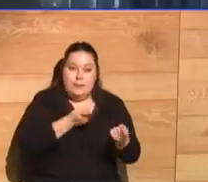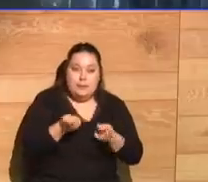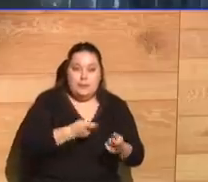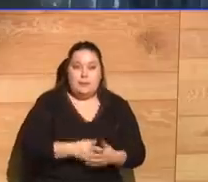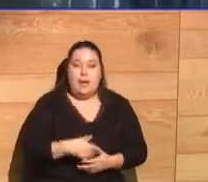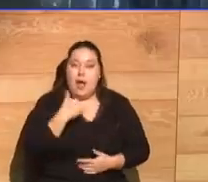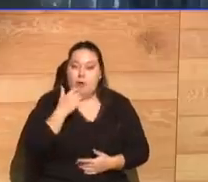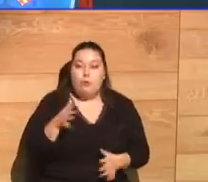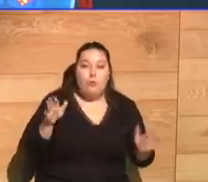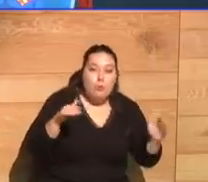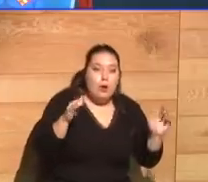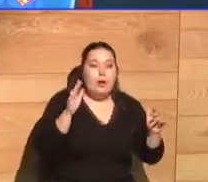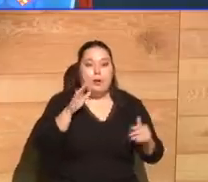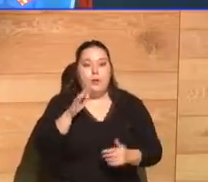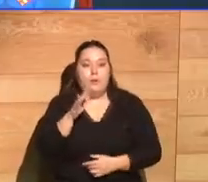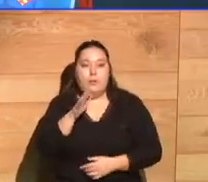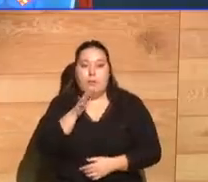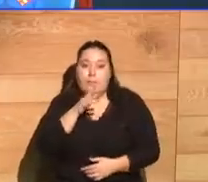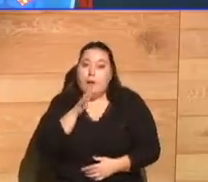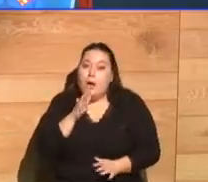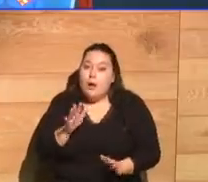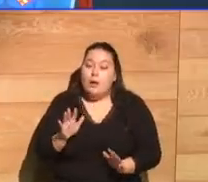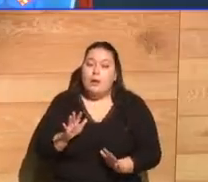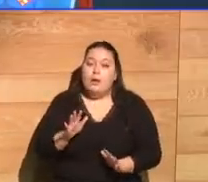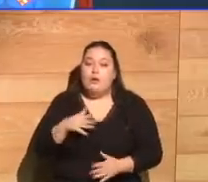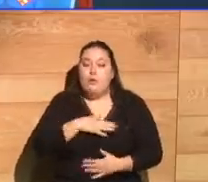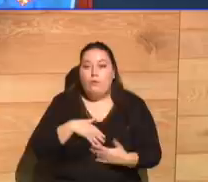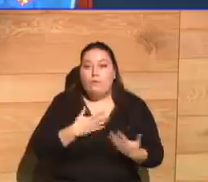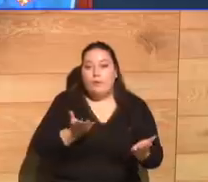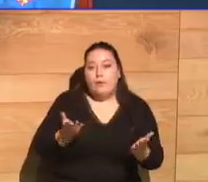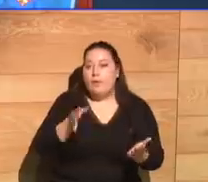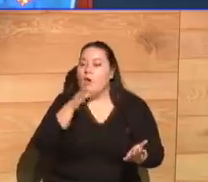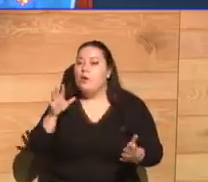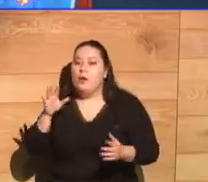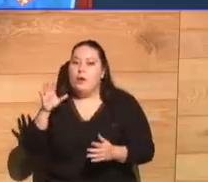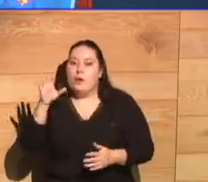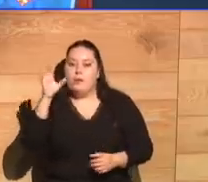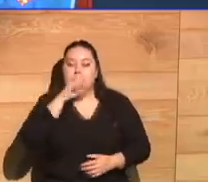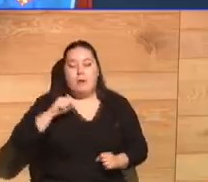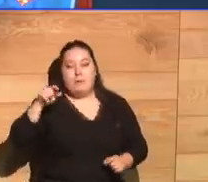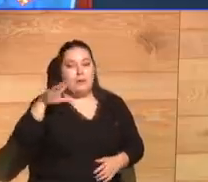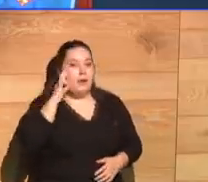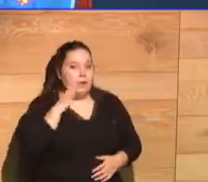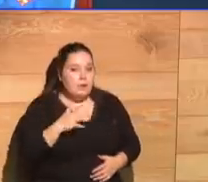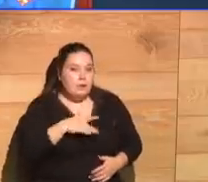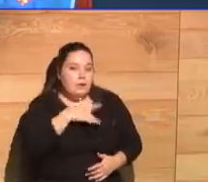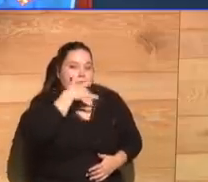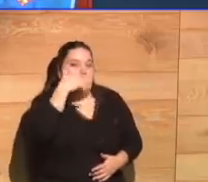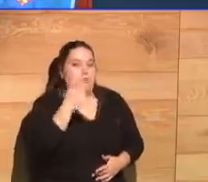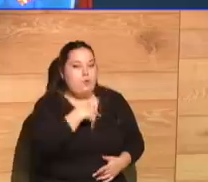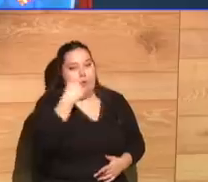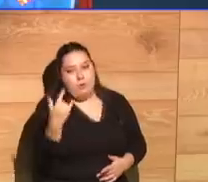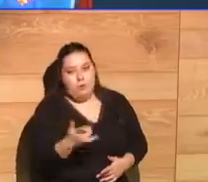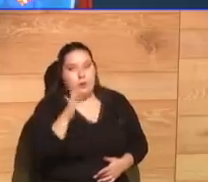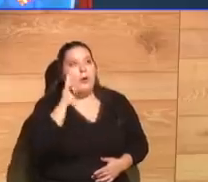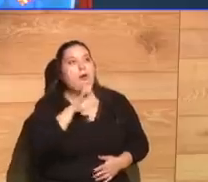tiene que ver con vuelo, pero ahora mostremos su confianza, ahora mostremos la fascinación de ella. A través de la fascinación de ella, viendo cómo